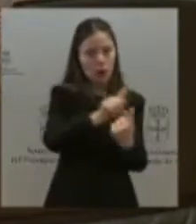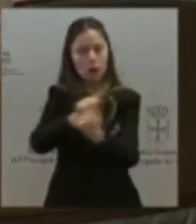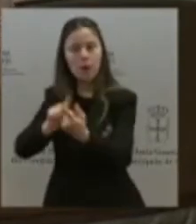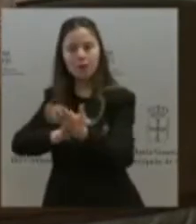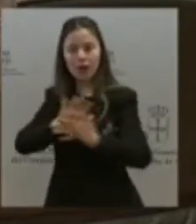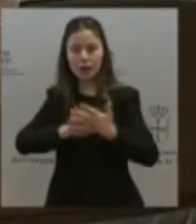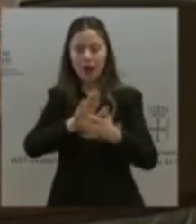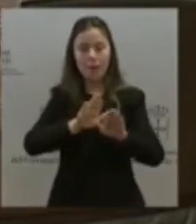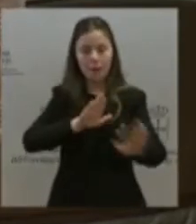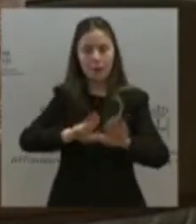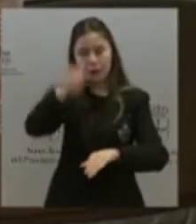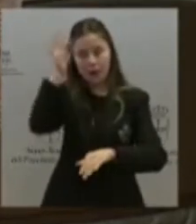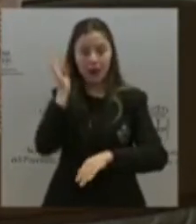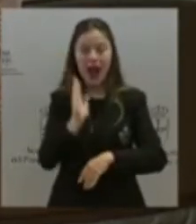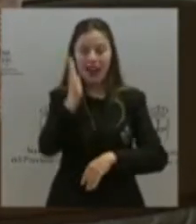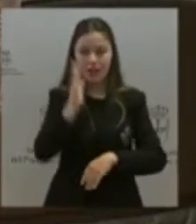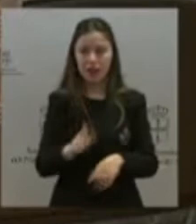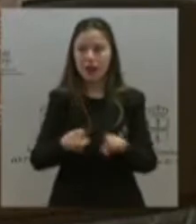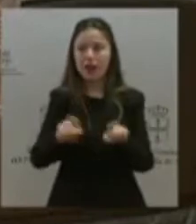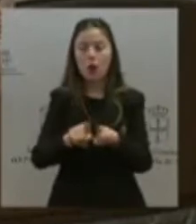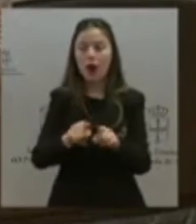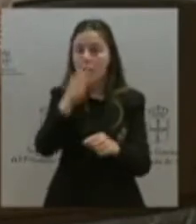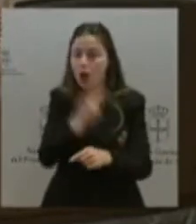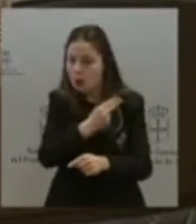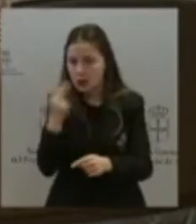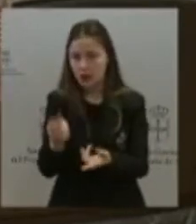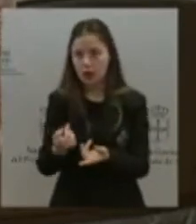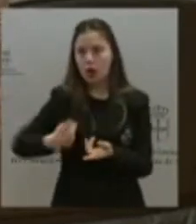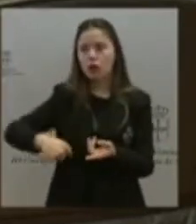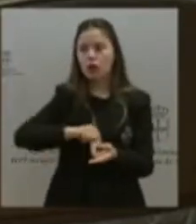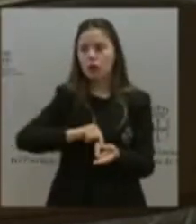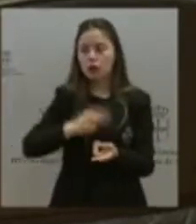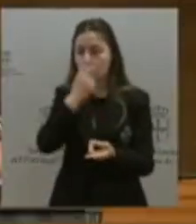tal y como se comprometió. El compromiso es firme y vamos a cumplirlo. Gracias.